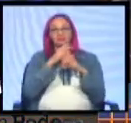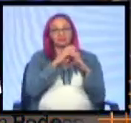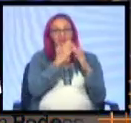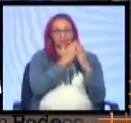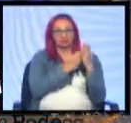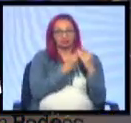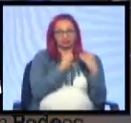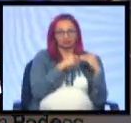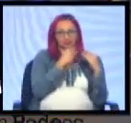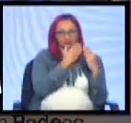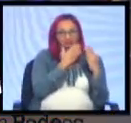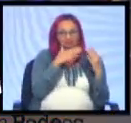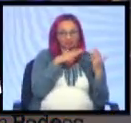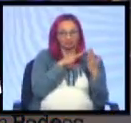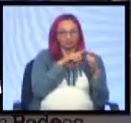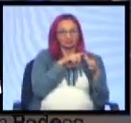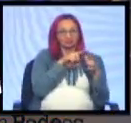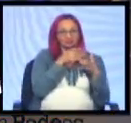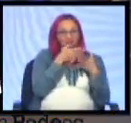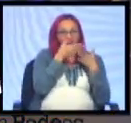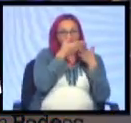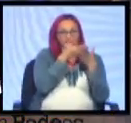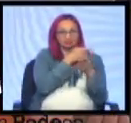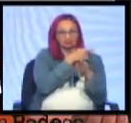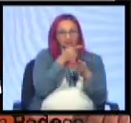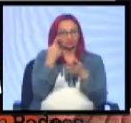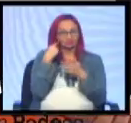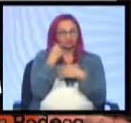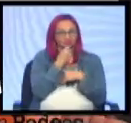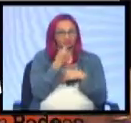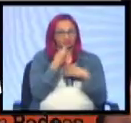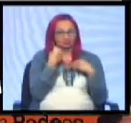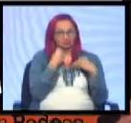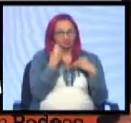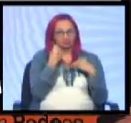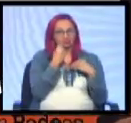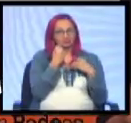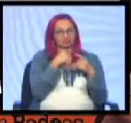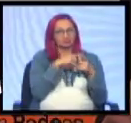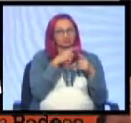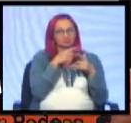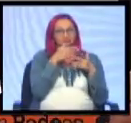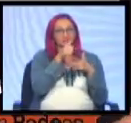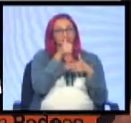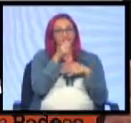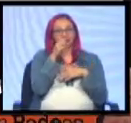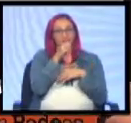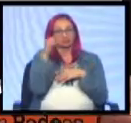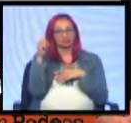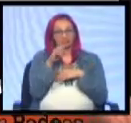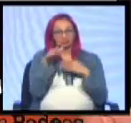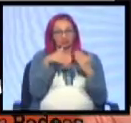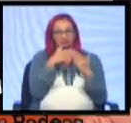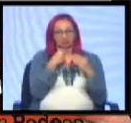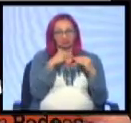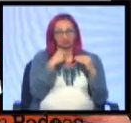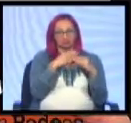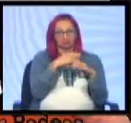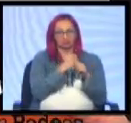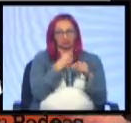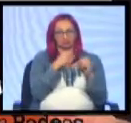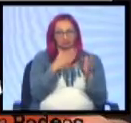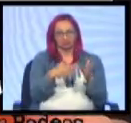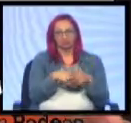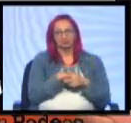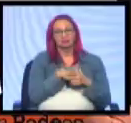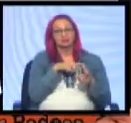que el vendedor gana, aporta él para un fondo de pensiones y la Junta aporta un 1% de todas las ventas que hacen los